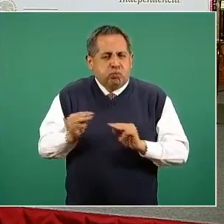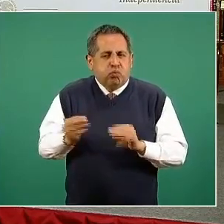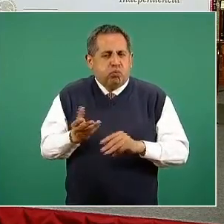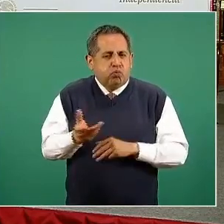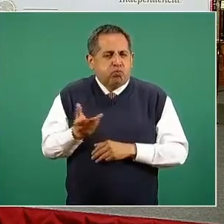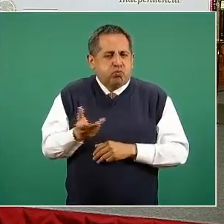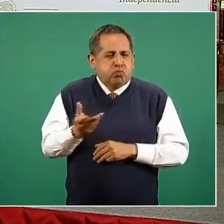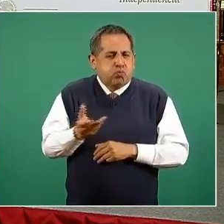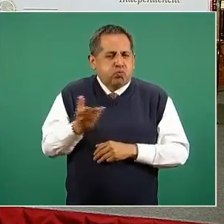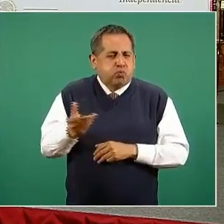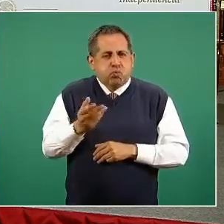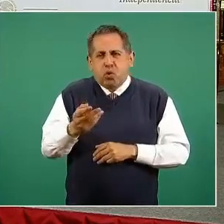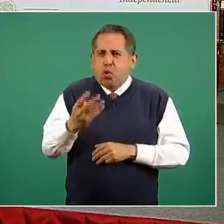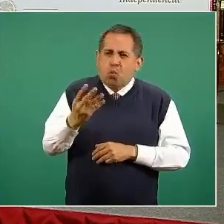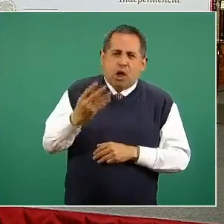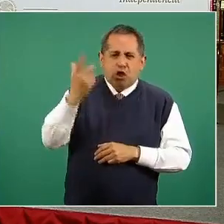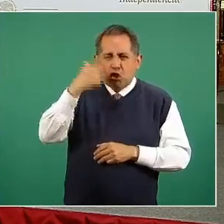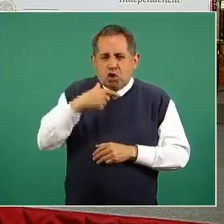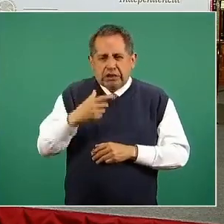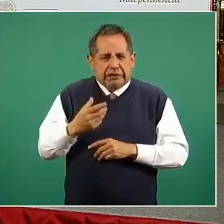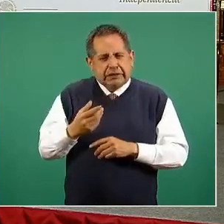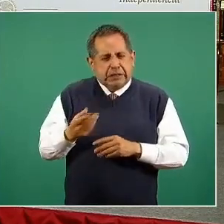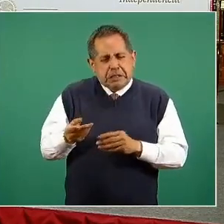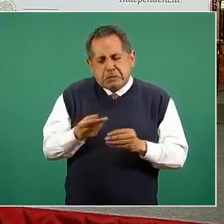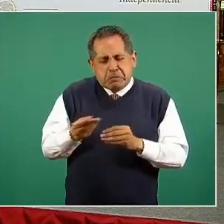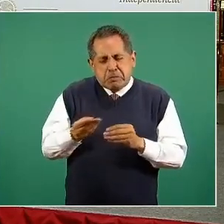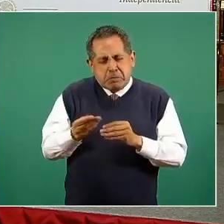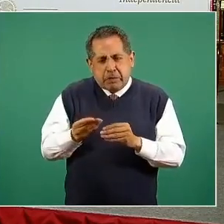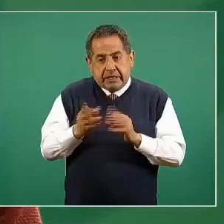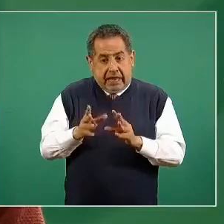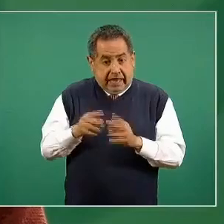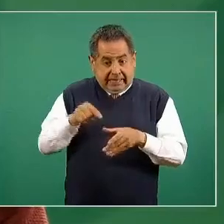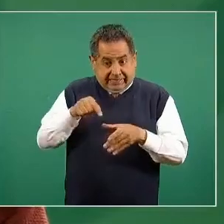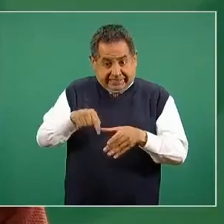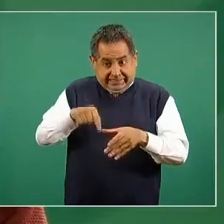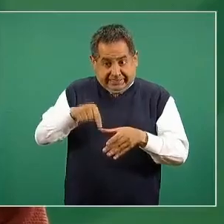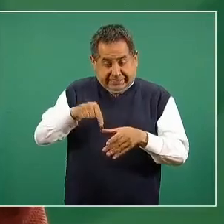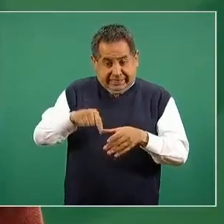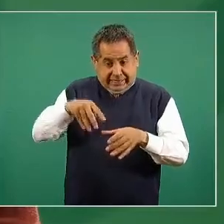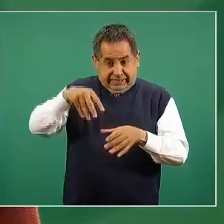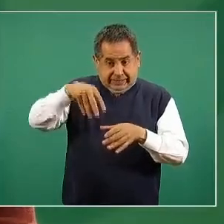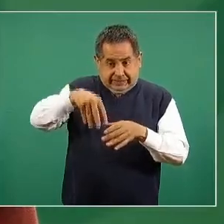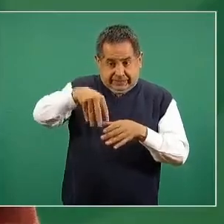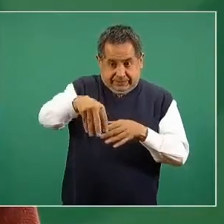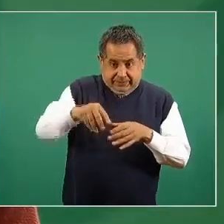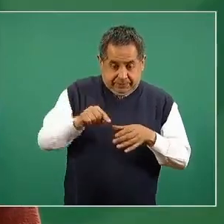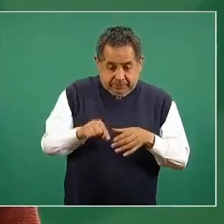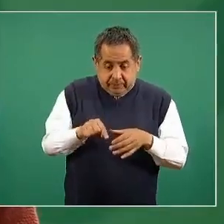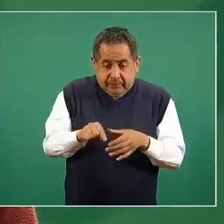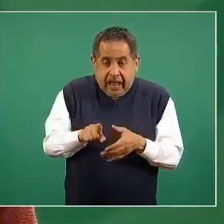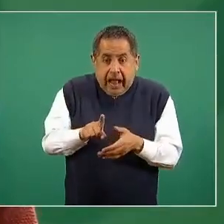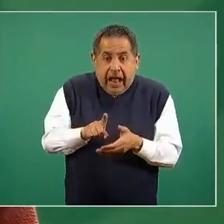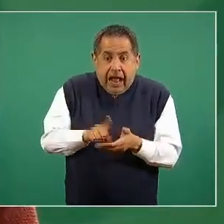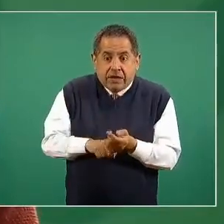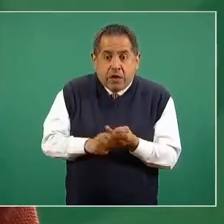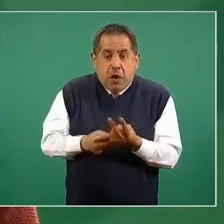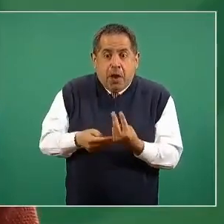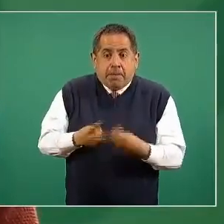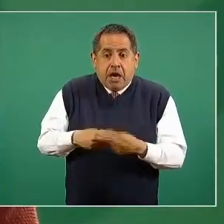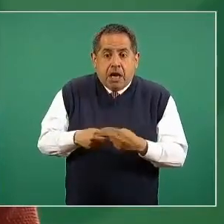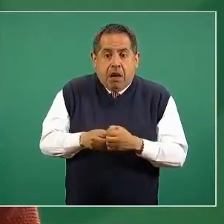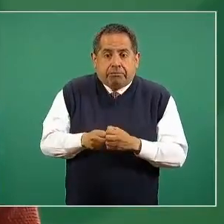noches, y está agitándose. Y en el líquido donde se ha sembrado se empiezan a multiplicar estas